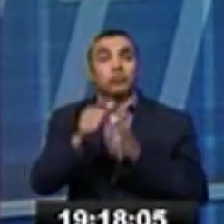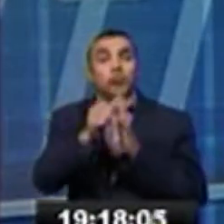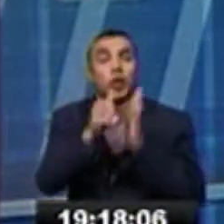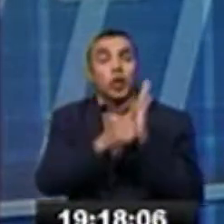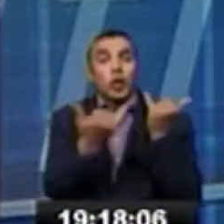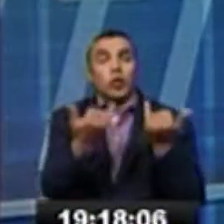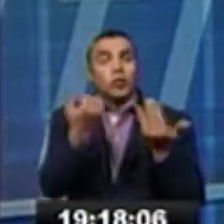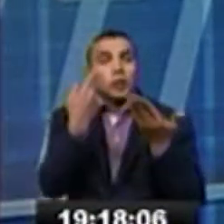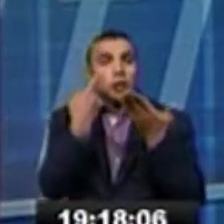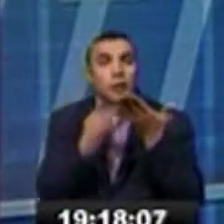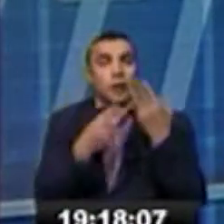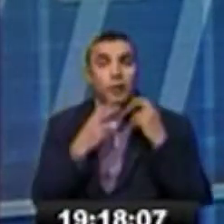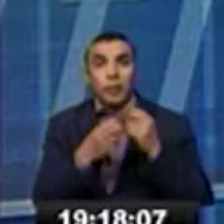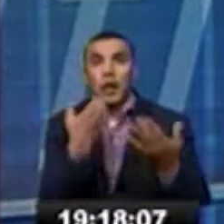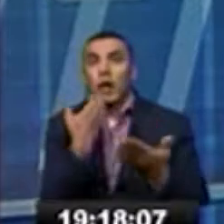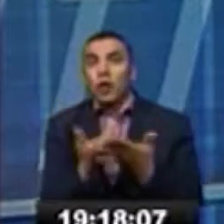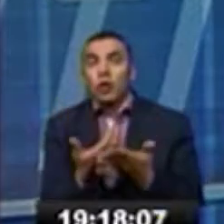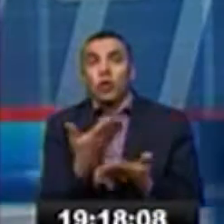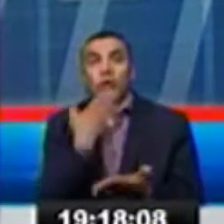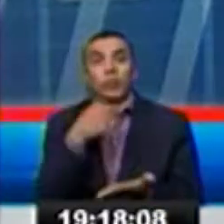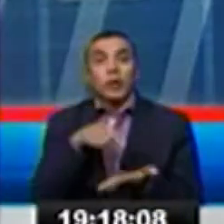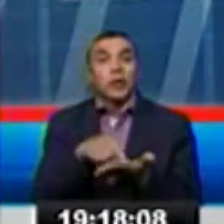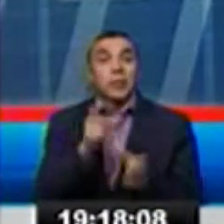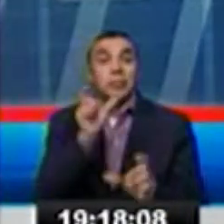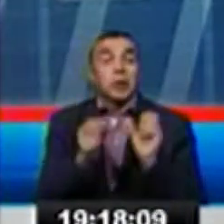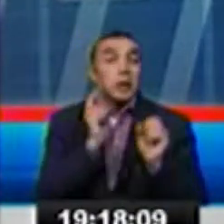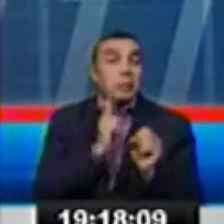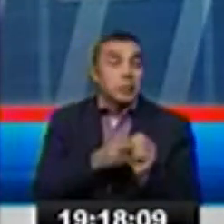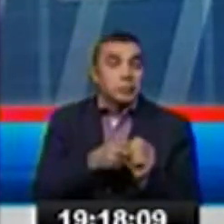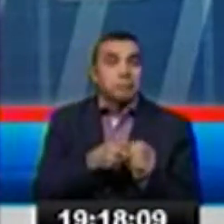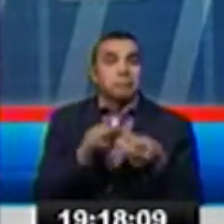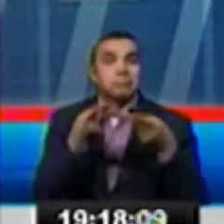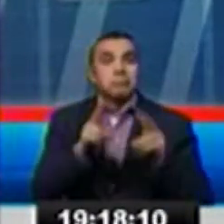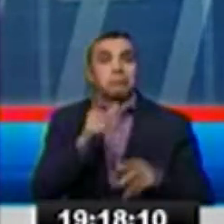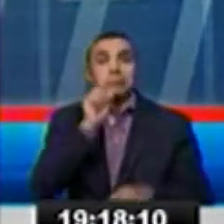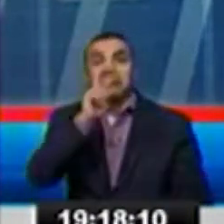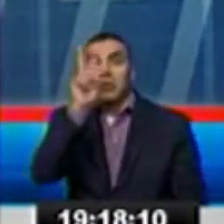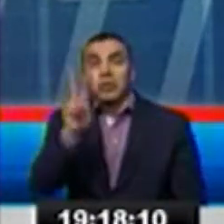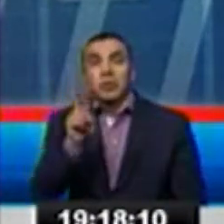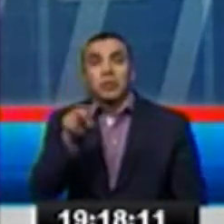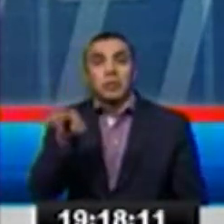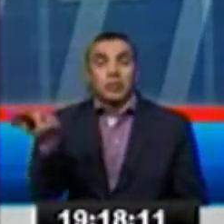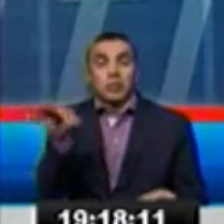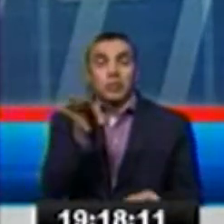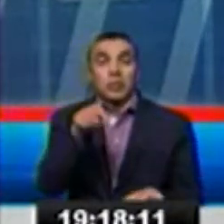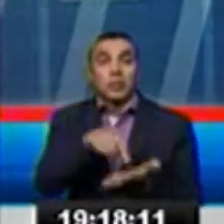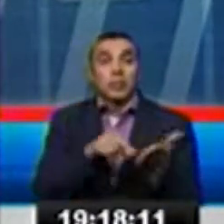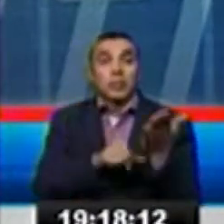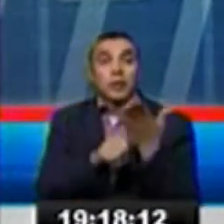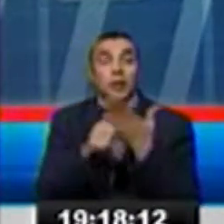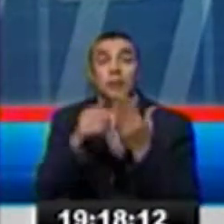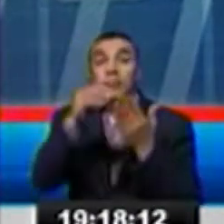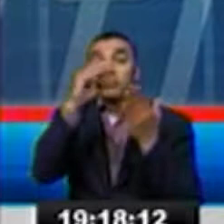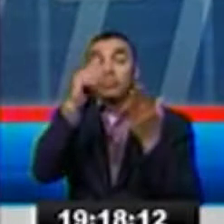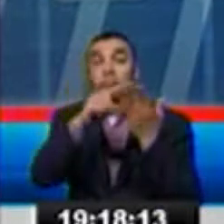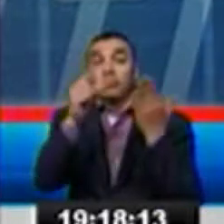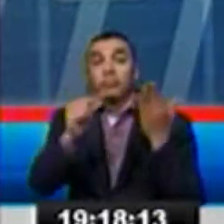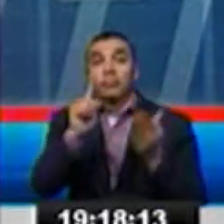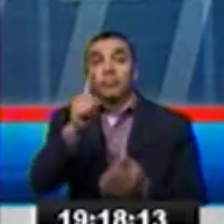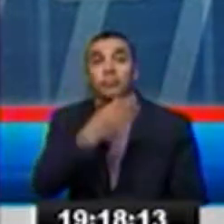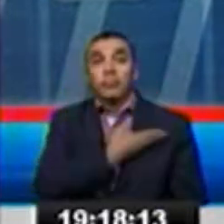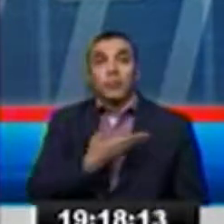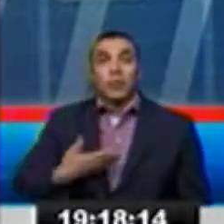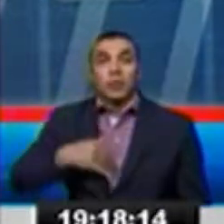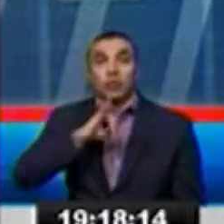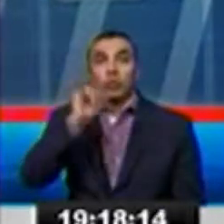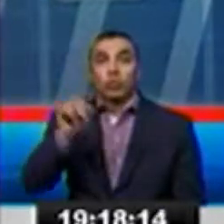por el análisis económico de los participantes, entre ellos Venezuela, representada por el ministro de Finanzas del presidente interino